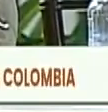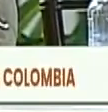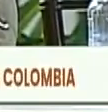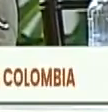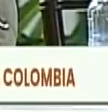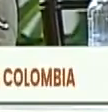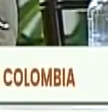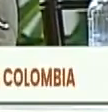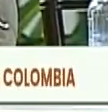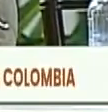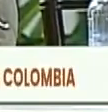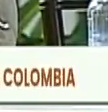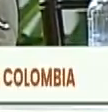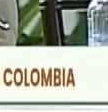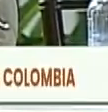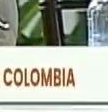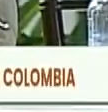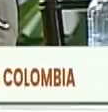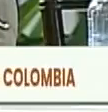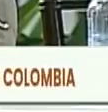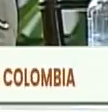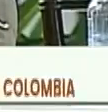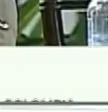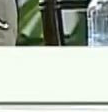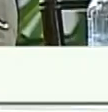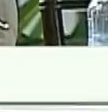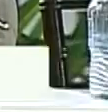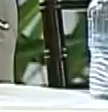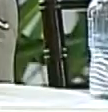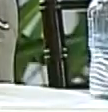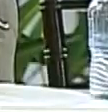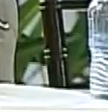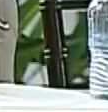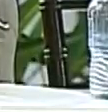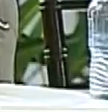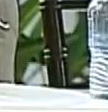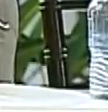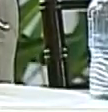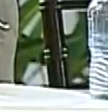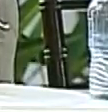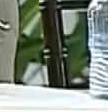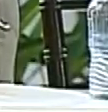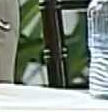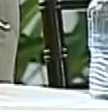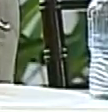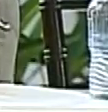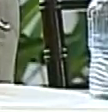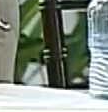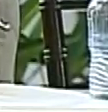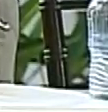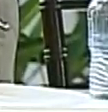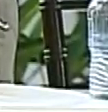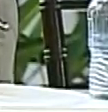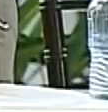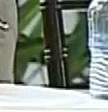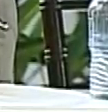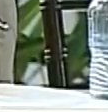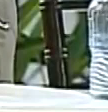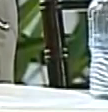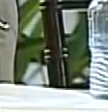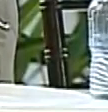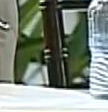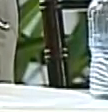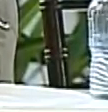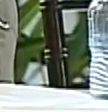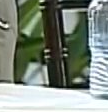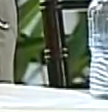Colombia no solamente pasa por el tema de las armas, sino atacar las causas que originaron el conflicto armado, que